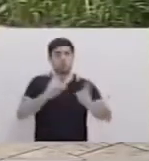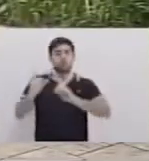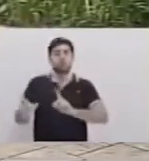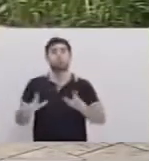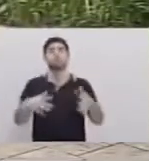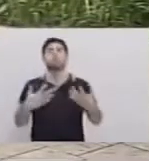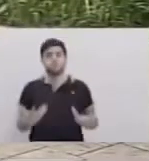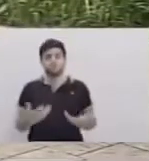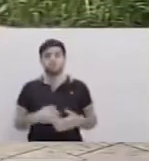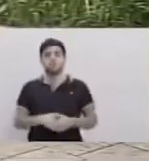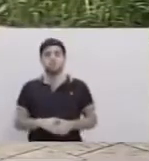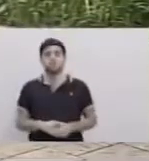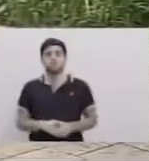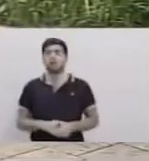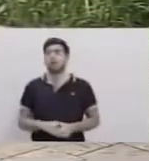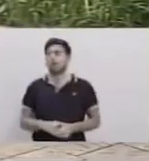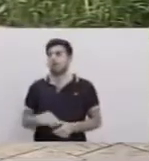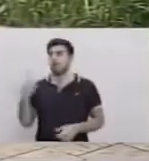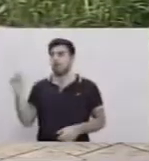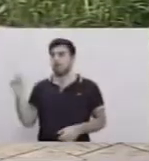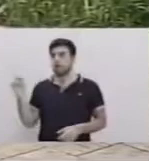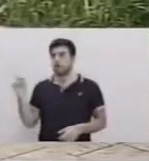jugar un juego que se llama